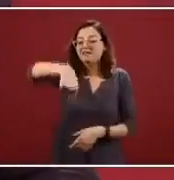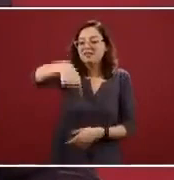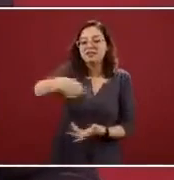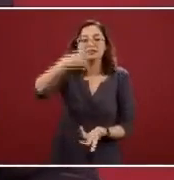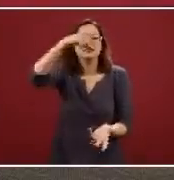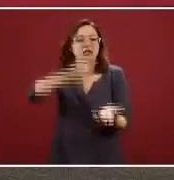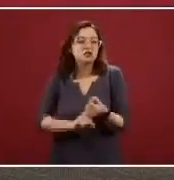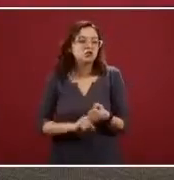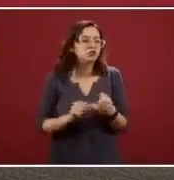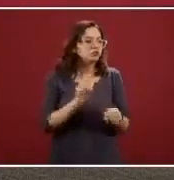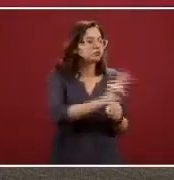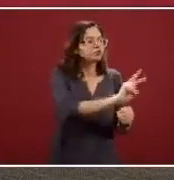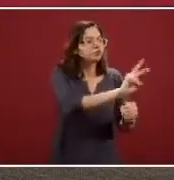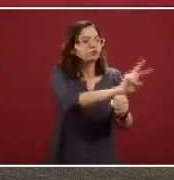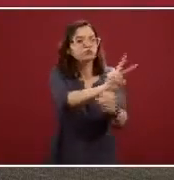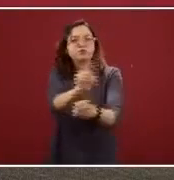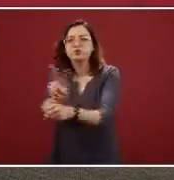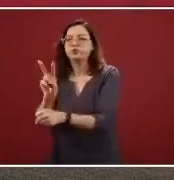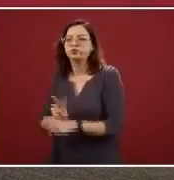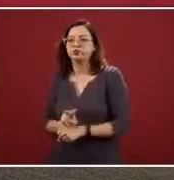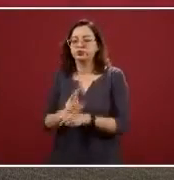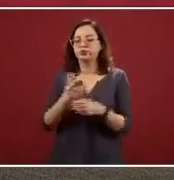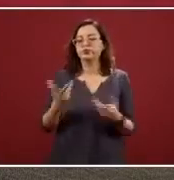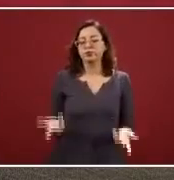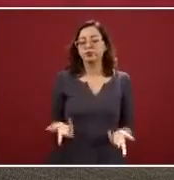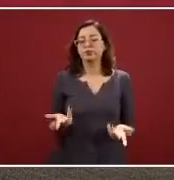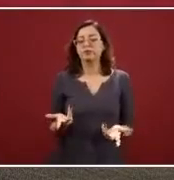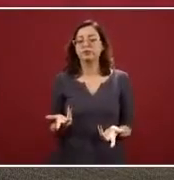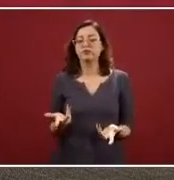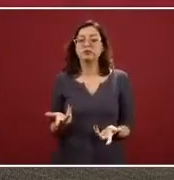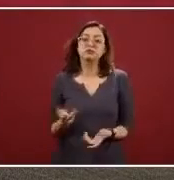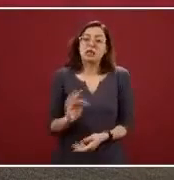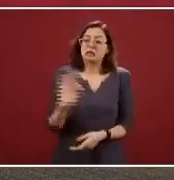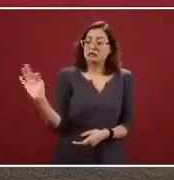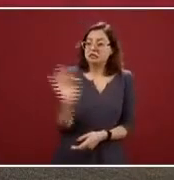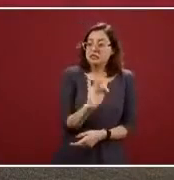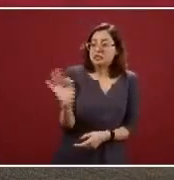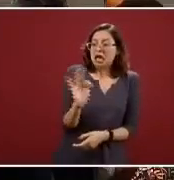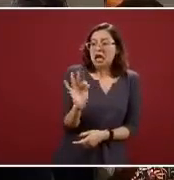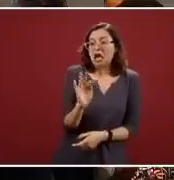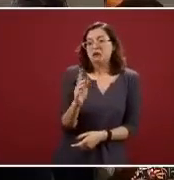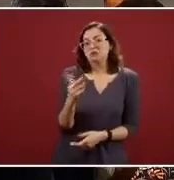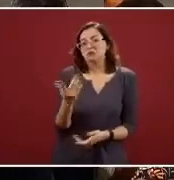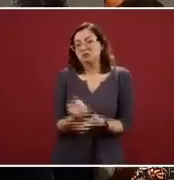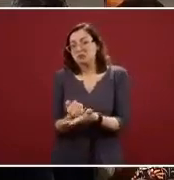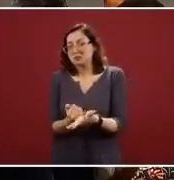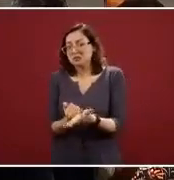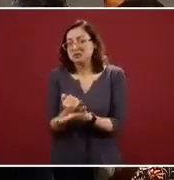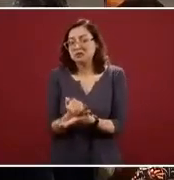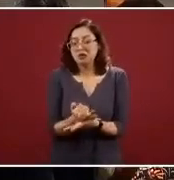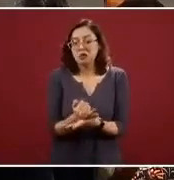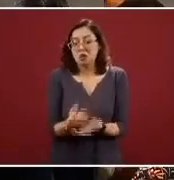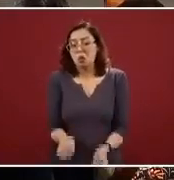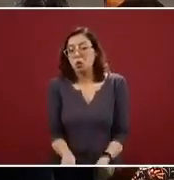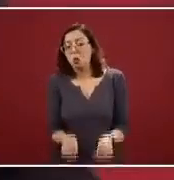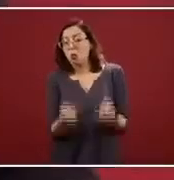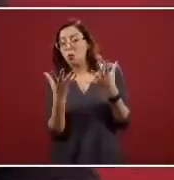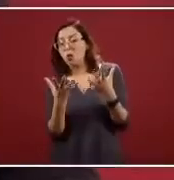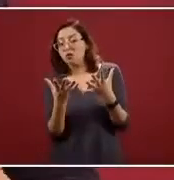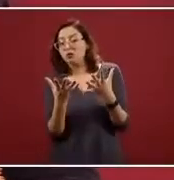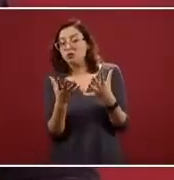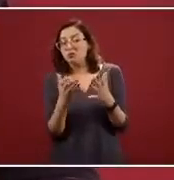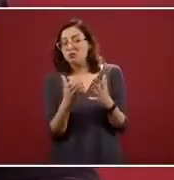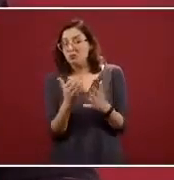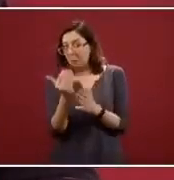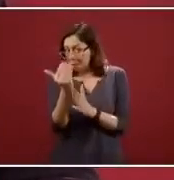hasta ahora. Como dije, digo, si puede ser conservador, tampoco quiero definir que es una estimación conservadora, vamos a decir